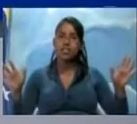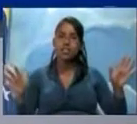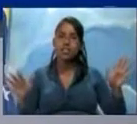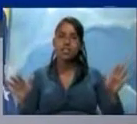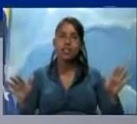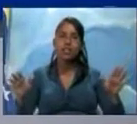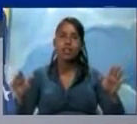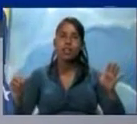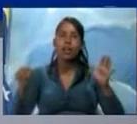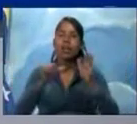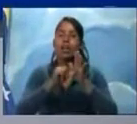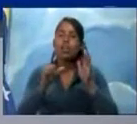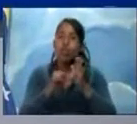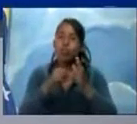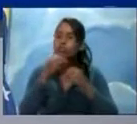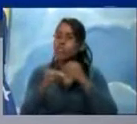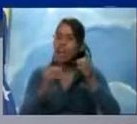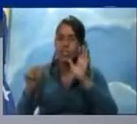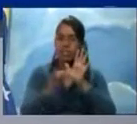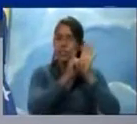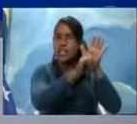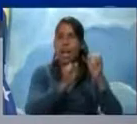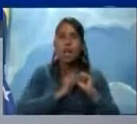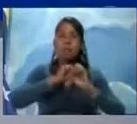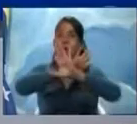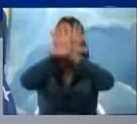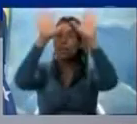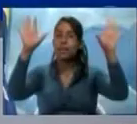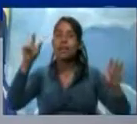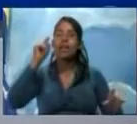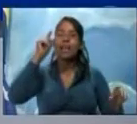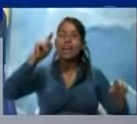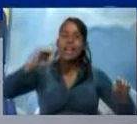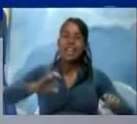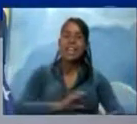Y maravillas. ¿A dónde hace señales y maravillas?